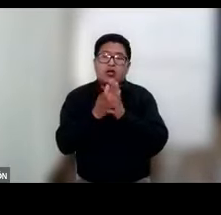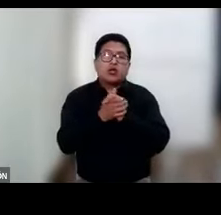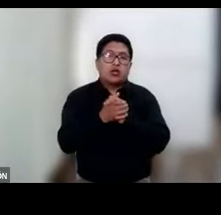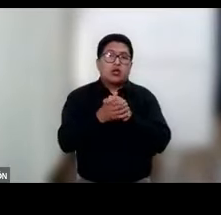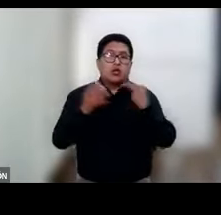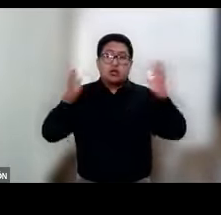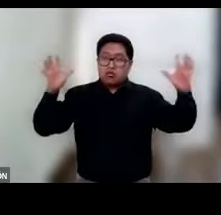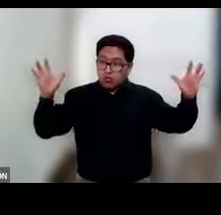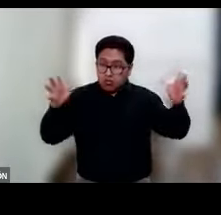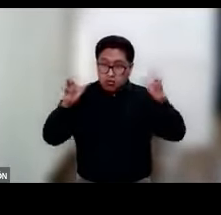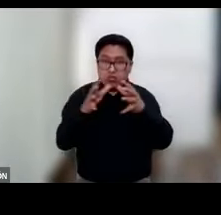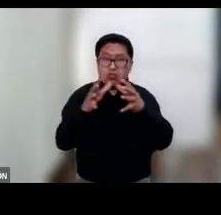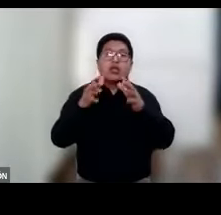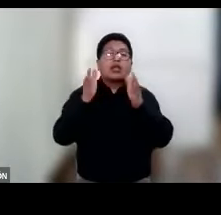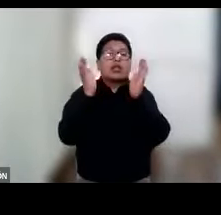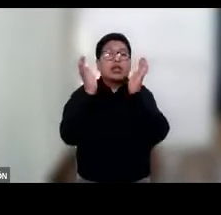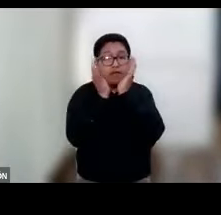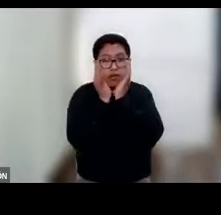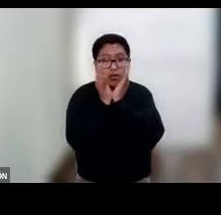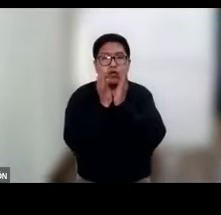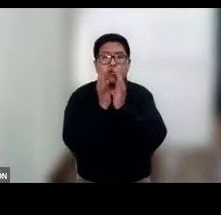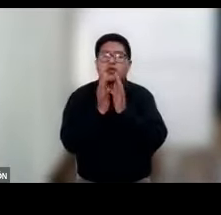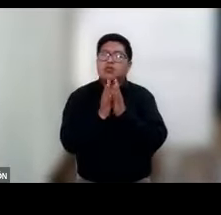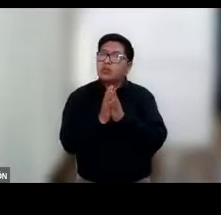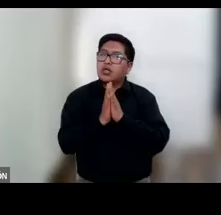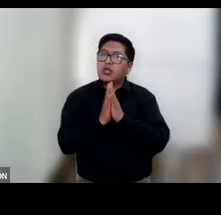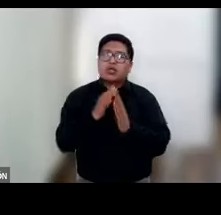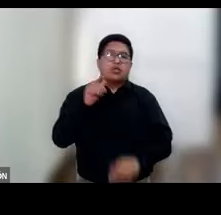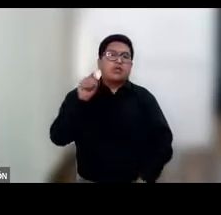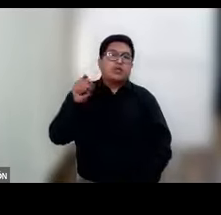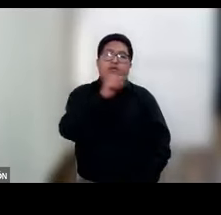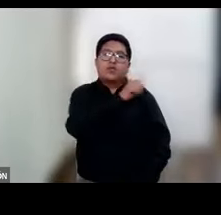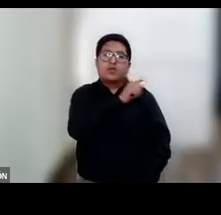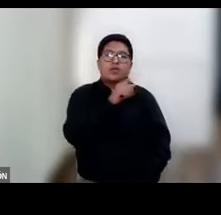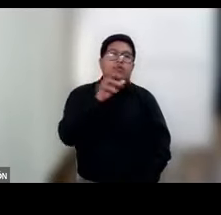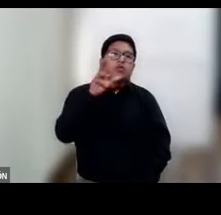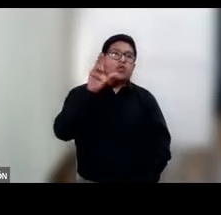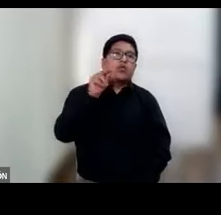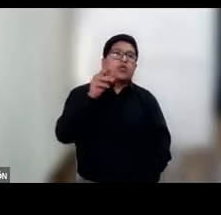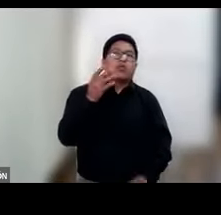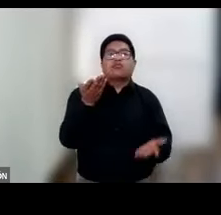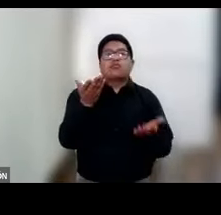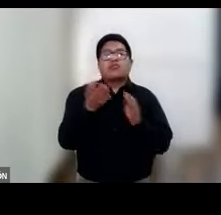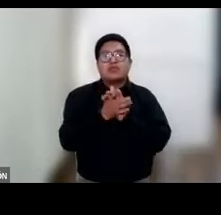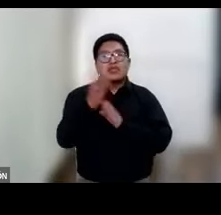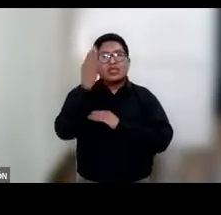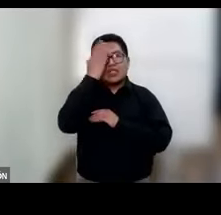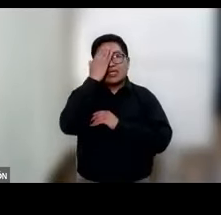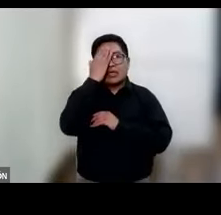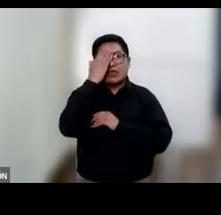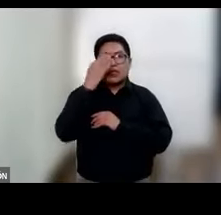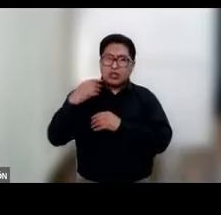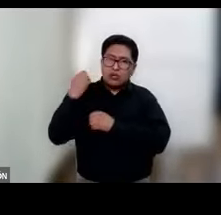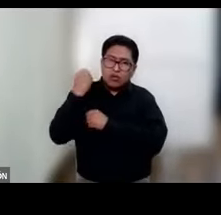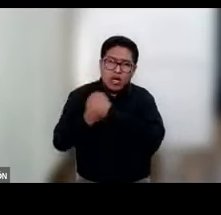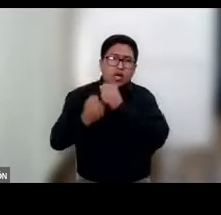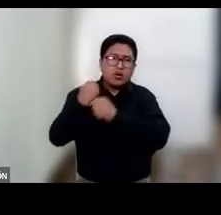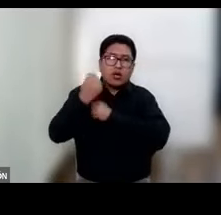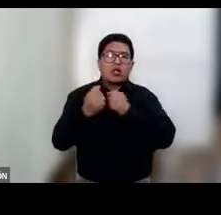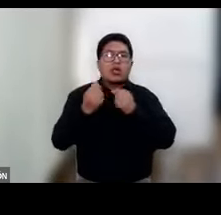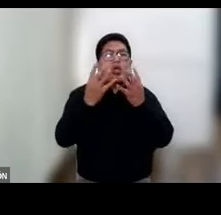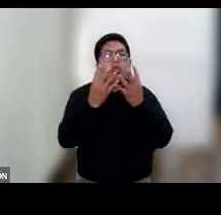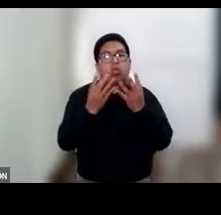este espacio con la defensoría aquí y pues no sé digamos como lo han hecho hasta ahora en estos años pues no decaigan